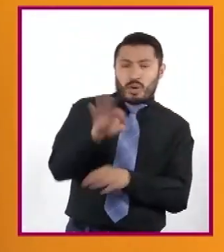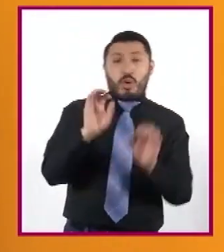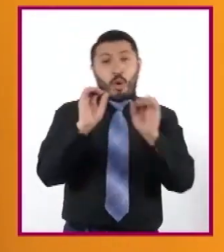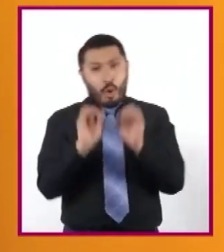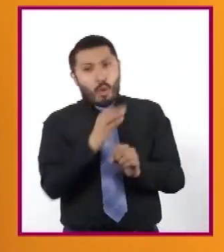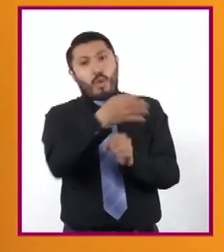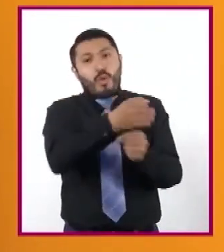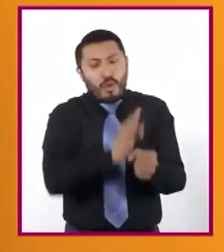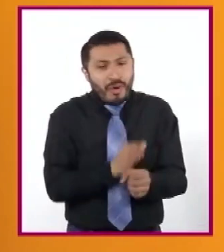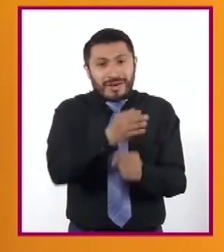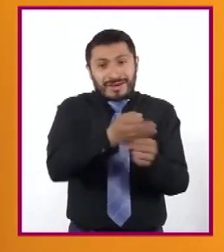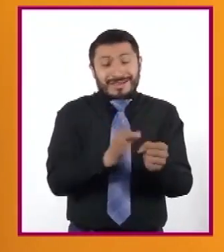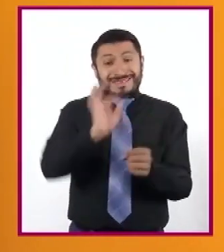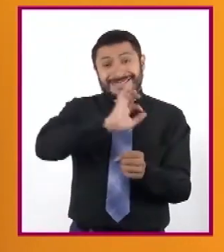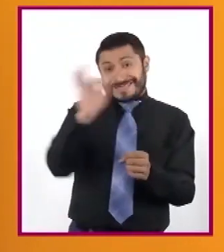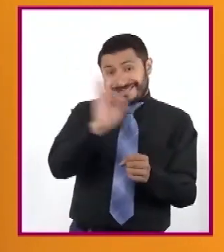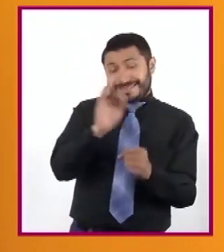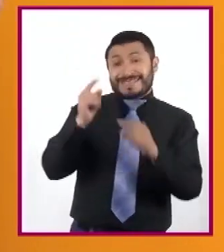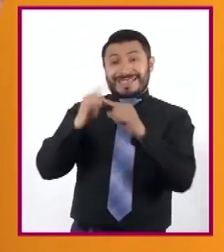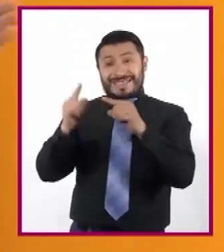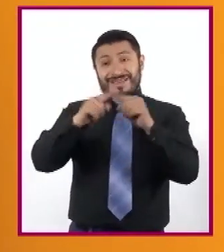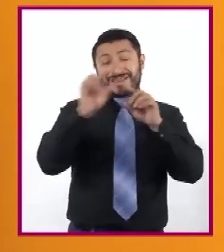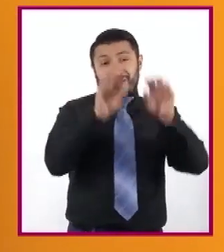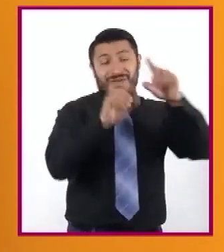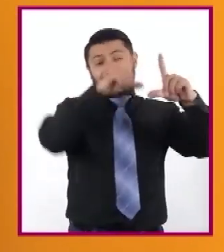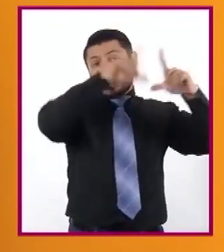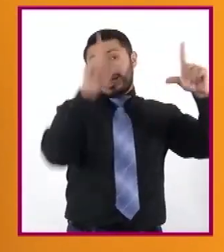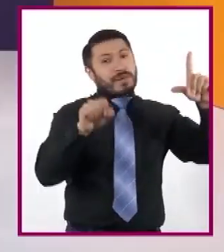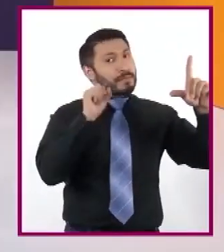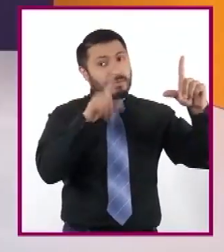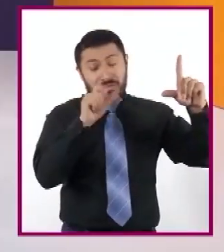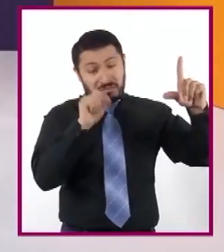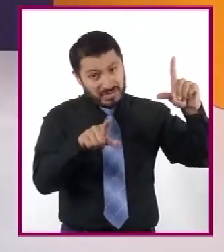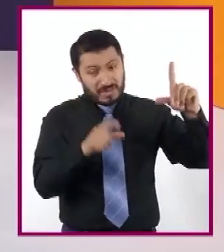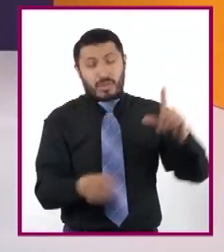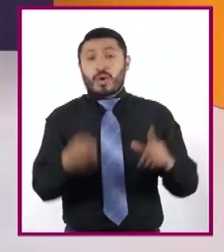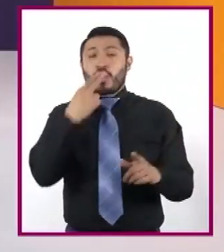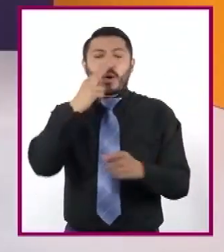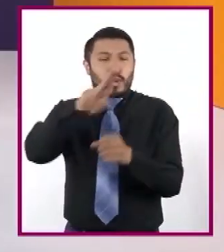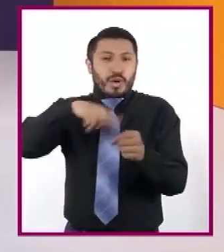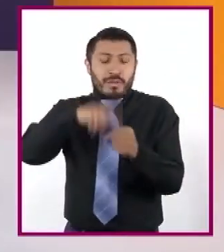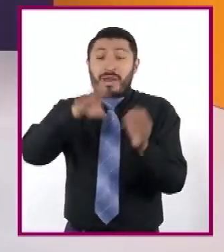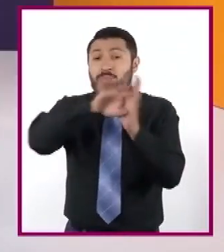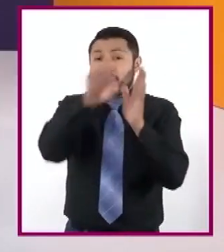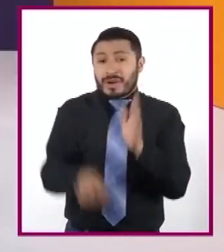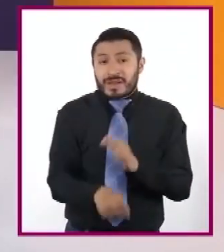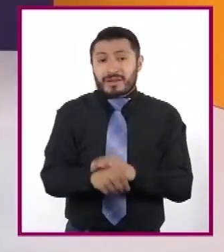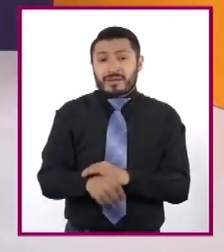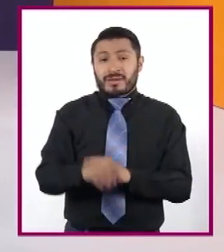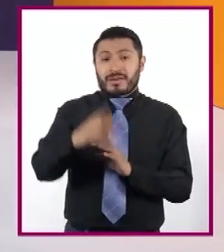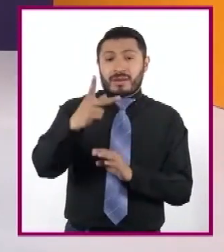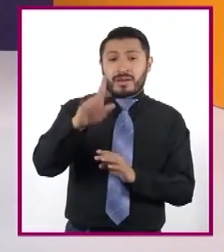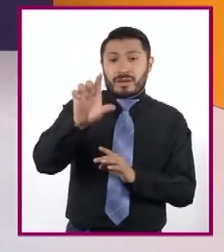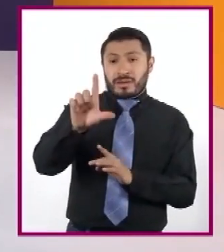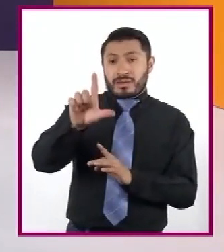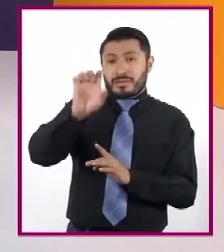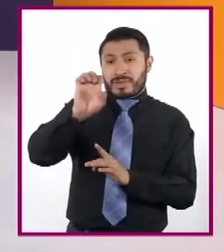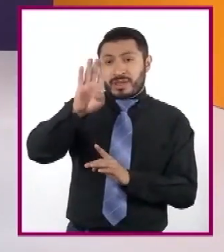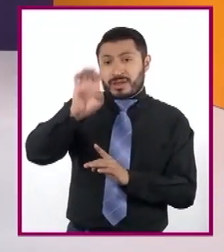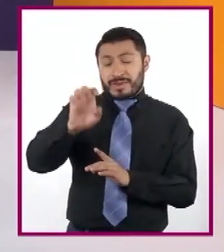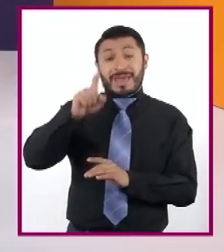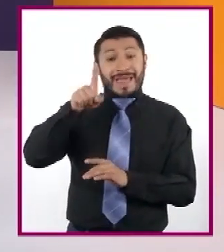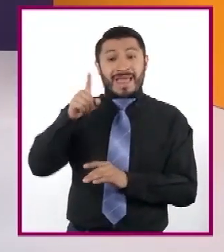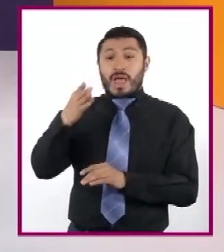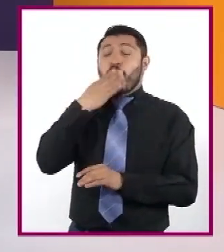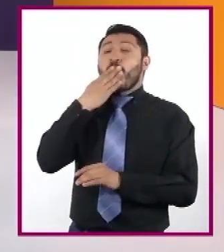chistosas, en otro lugar puede ser de uso normal. Por ejemplo, la palabra plebe en Sonora